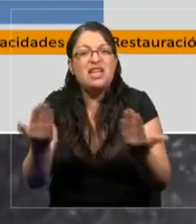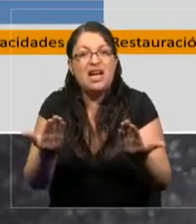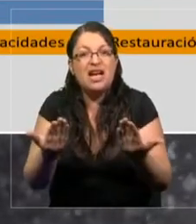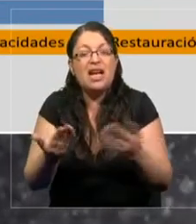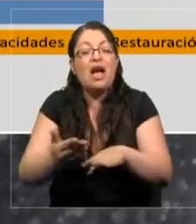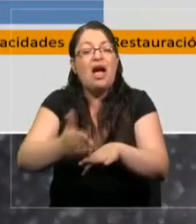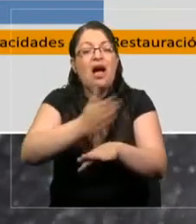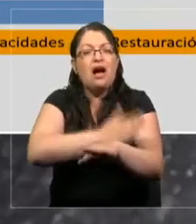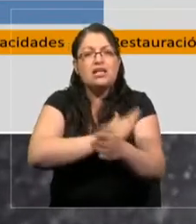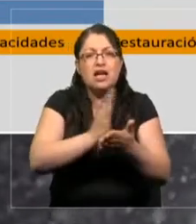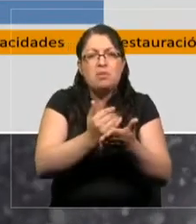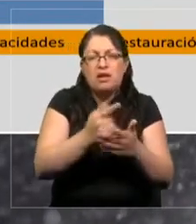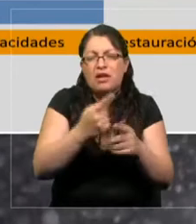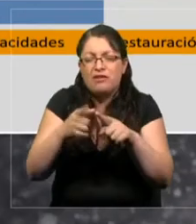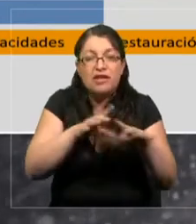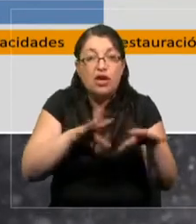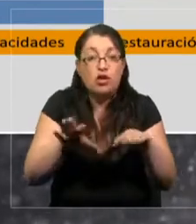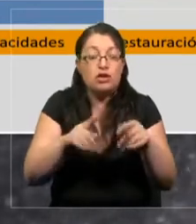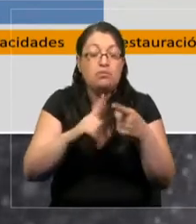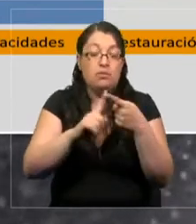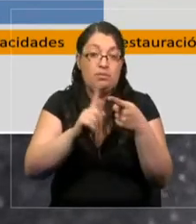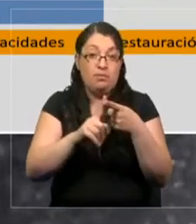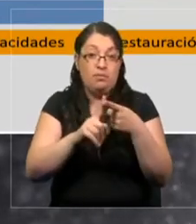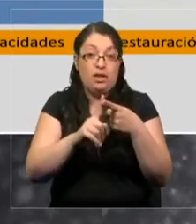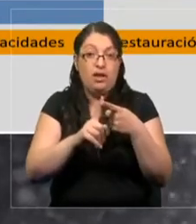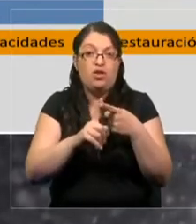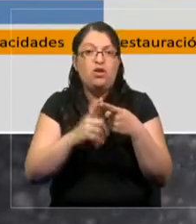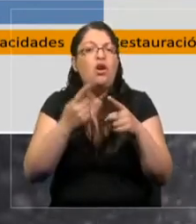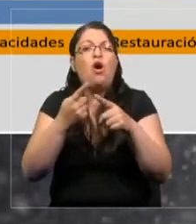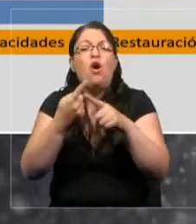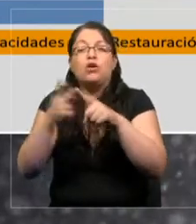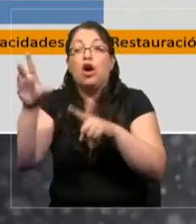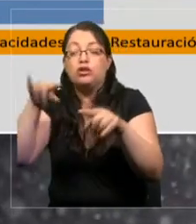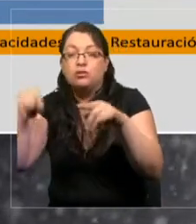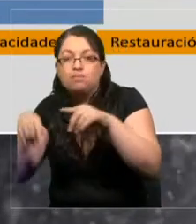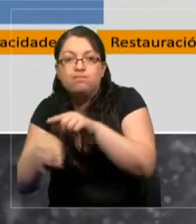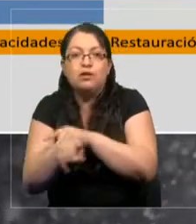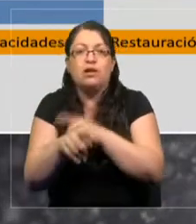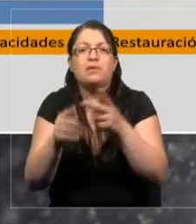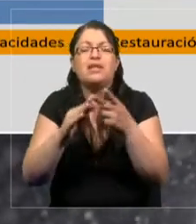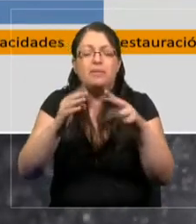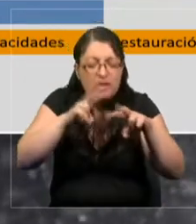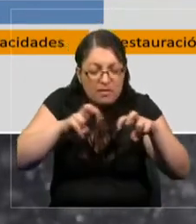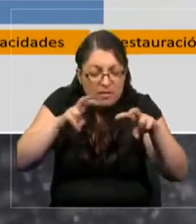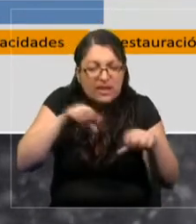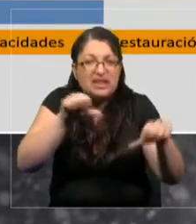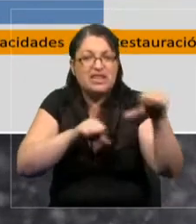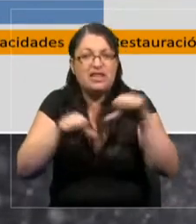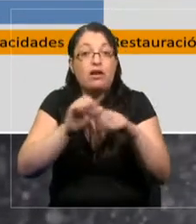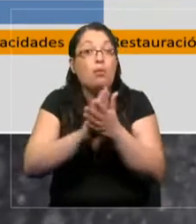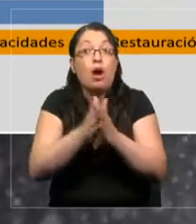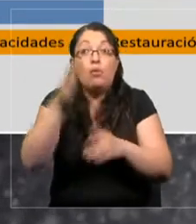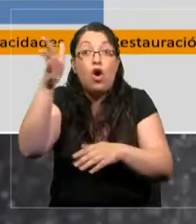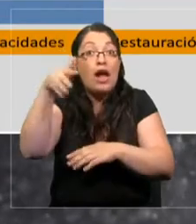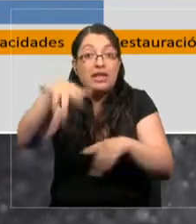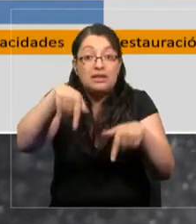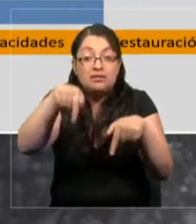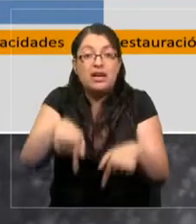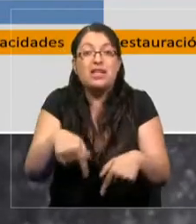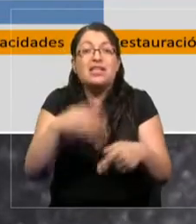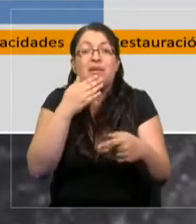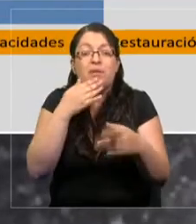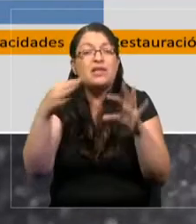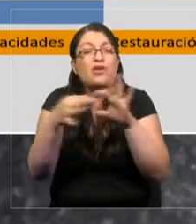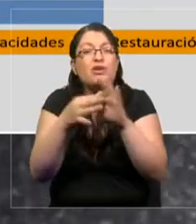serie de cosas a abordar las amenazas como el control de invasoras realizar investigaciones científicas todo esto congreso tiene que ver con las